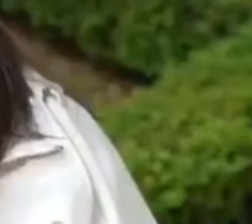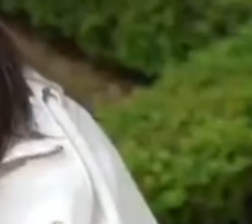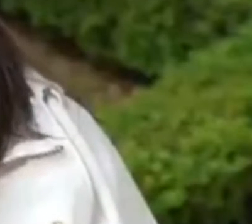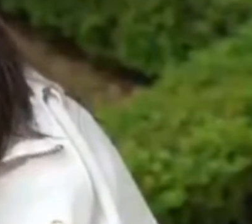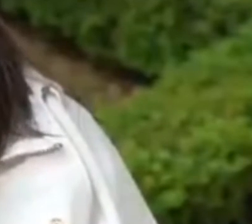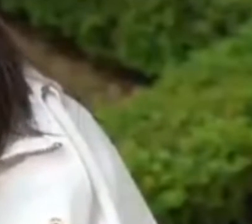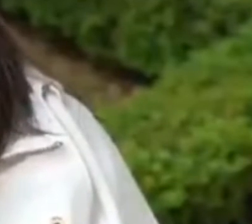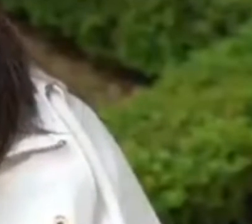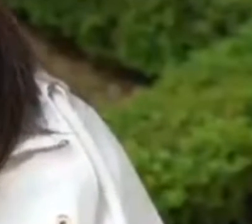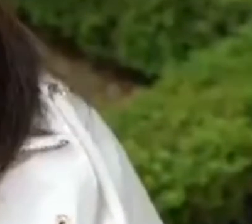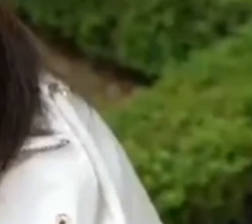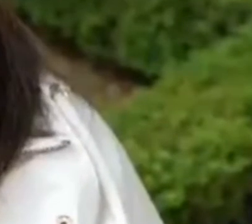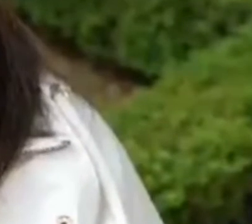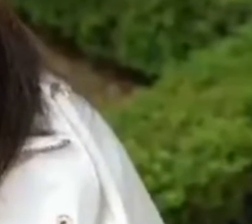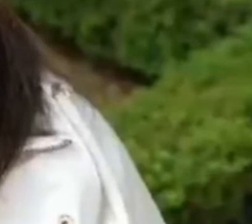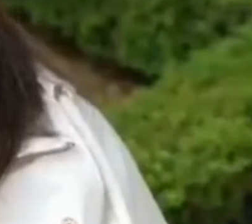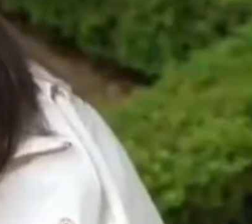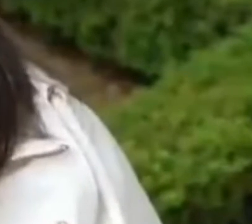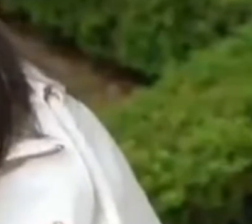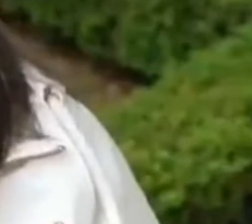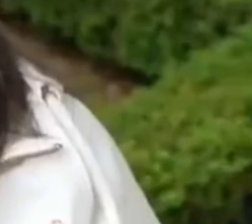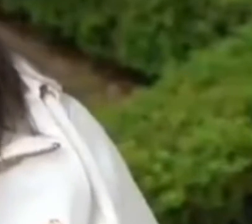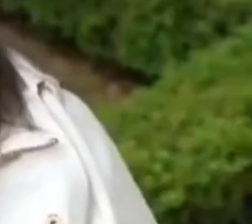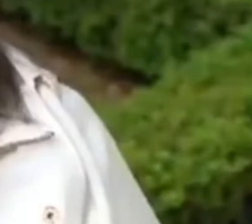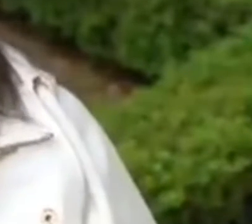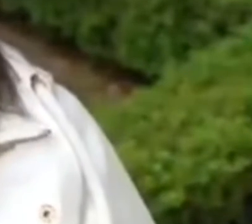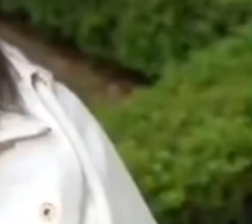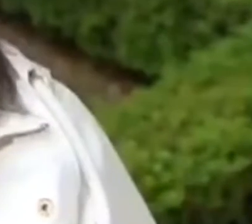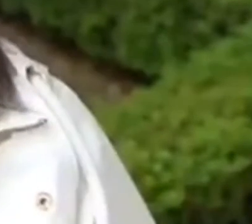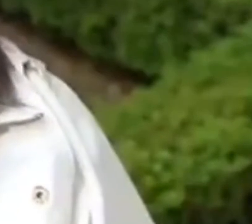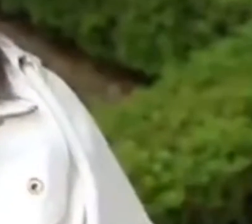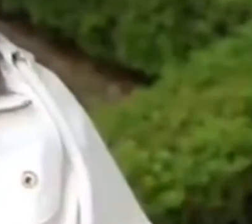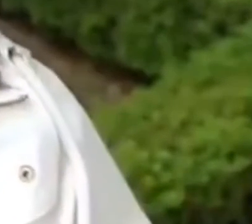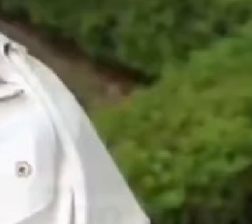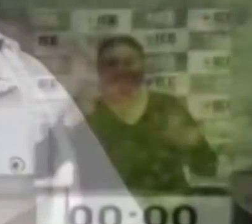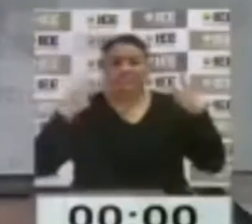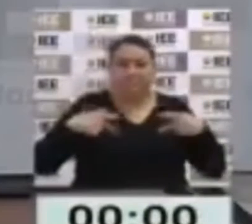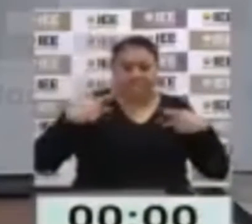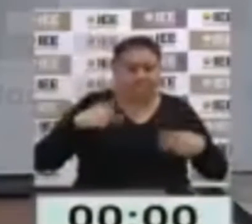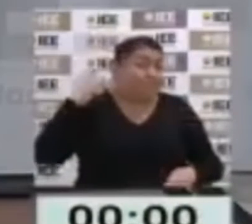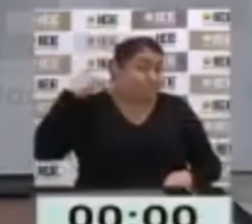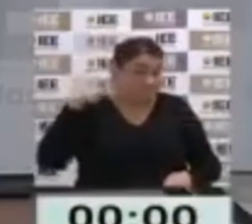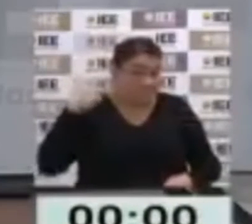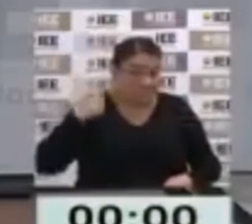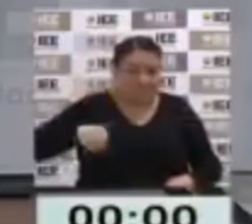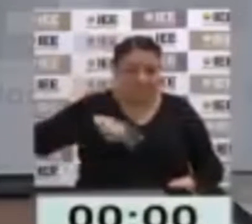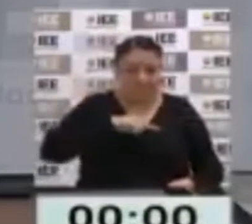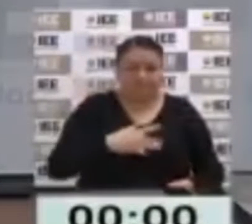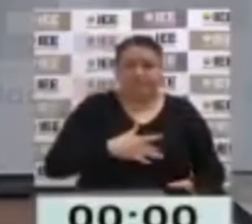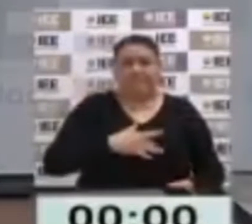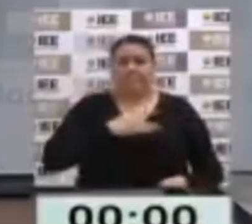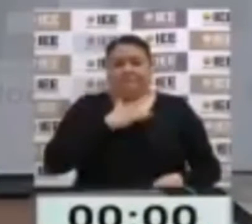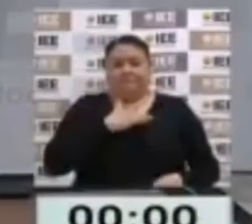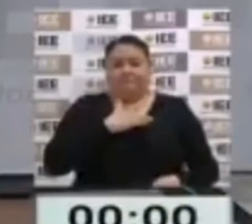lanzó una crítica al Instituto Electoral del Estado de Puebla, haciendo también un llamado para que los consejeros electorales se reinventen y tengan un mejor